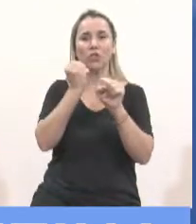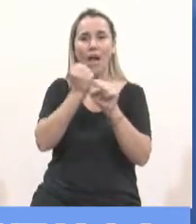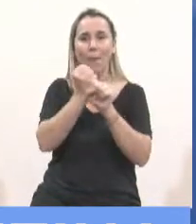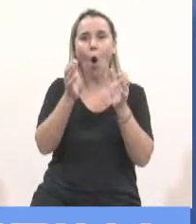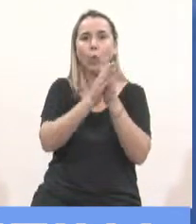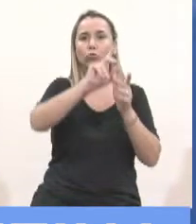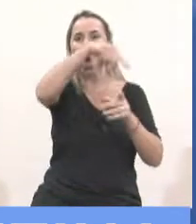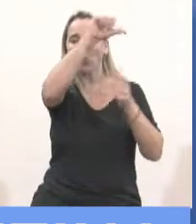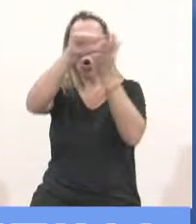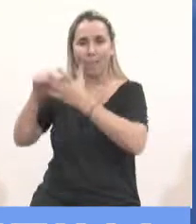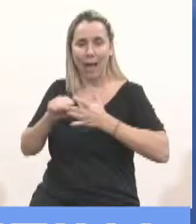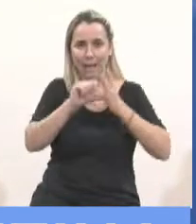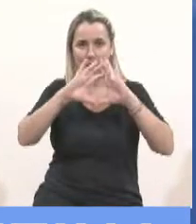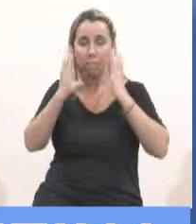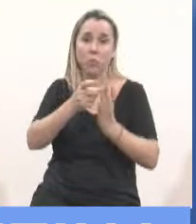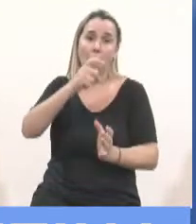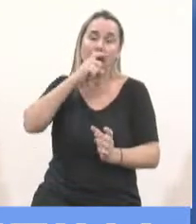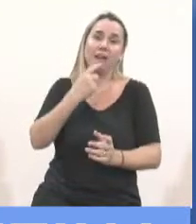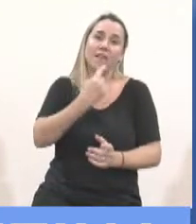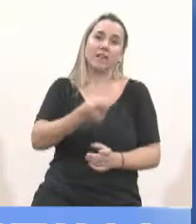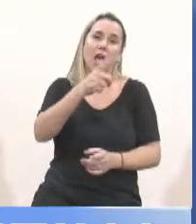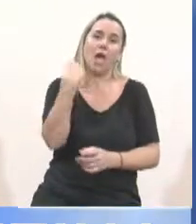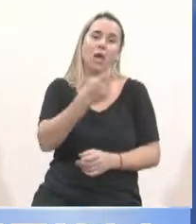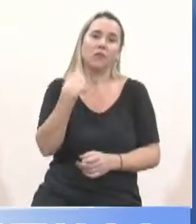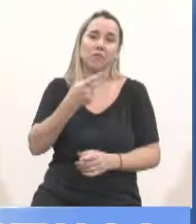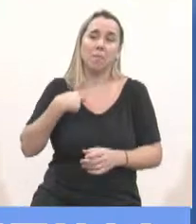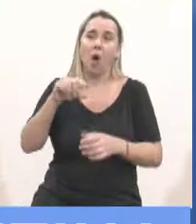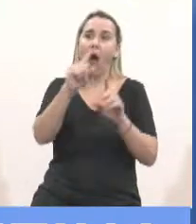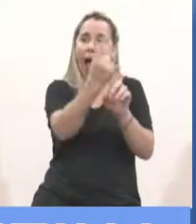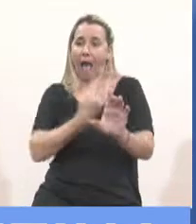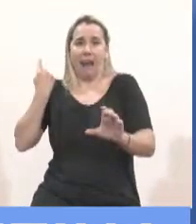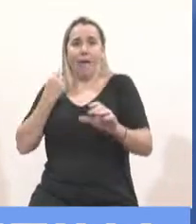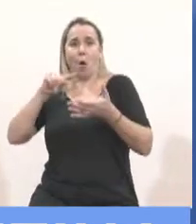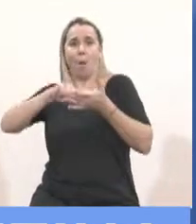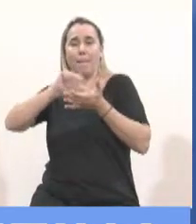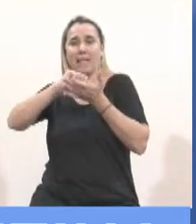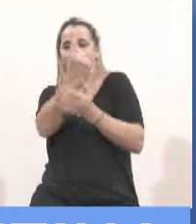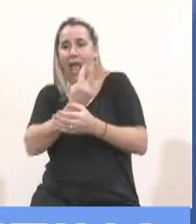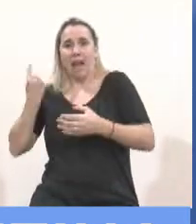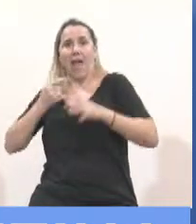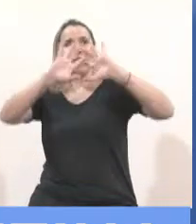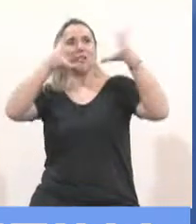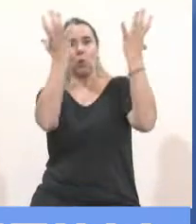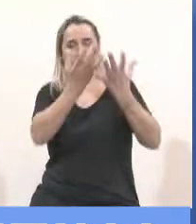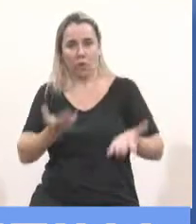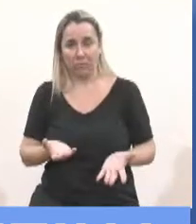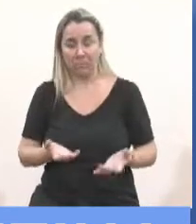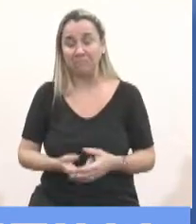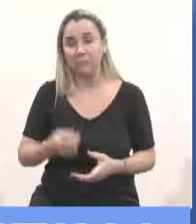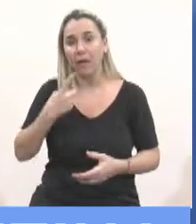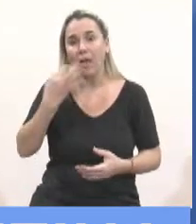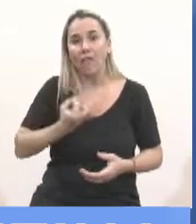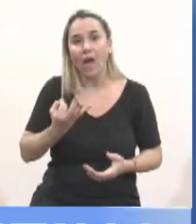otros países del mundo, que según Macri vendía que nosotros éramos un país que estábamos aislados del contexto internacional. Pero